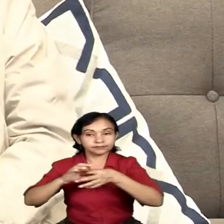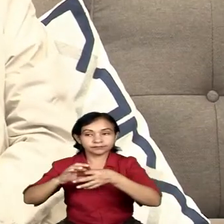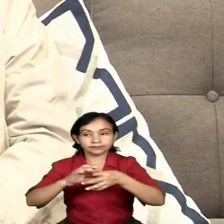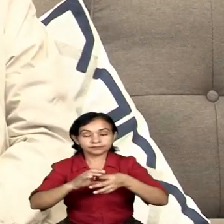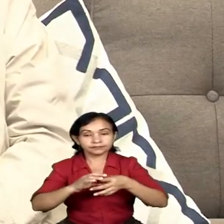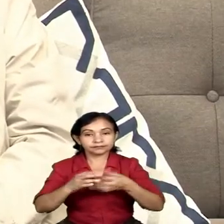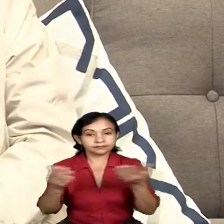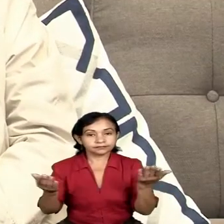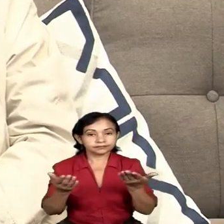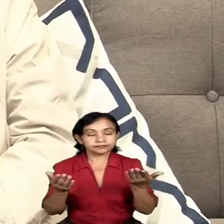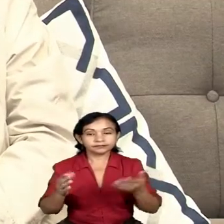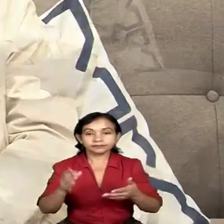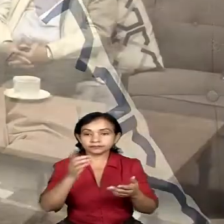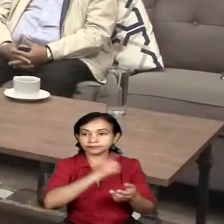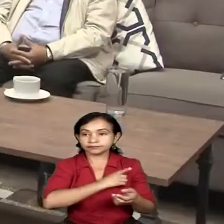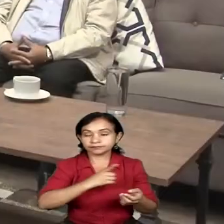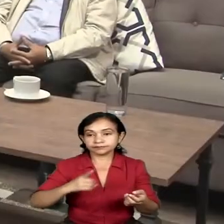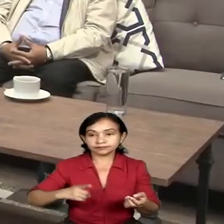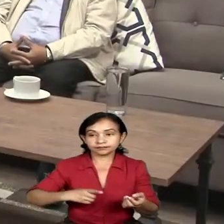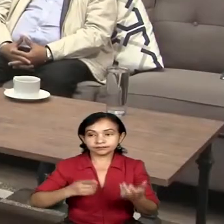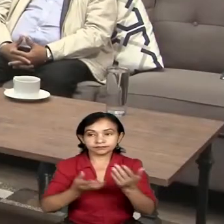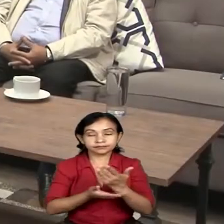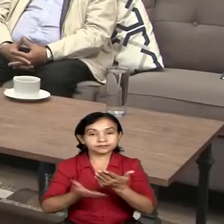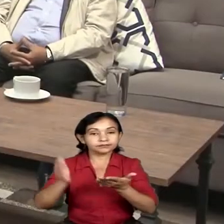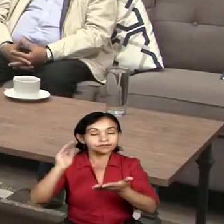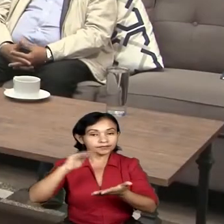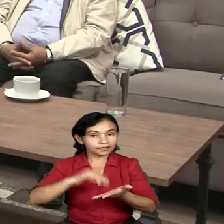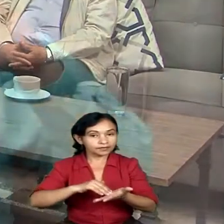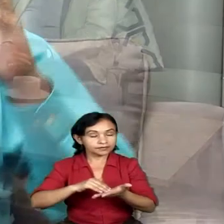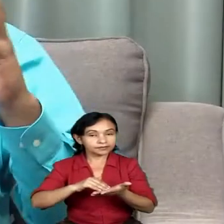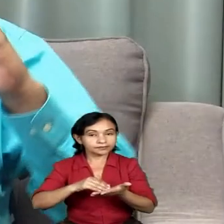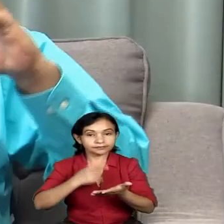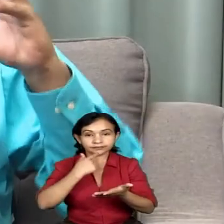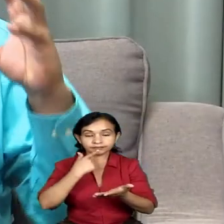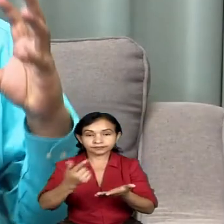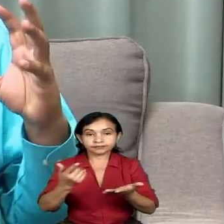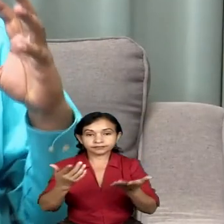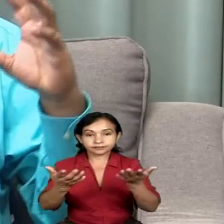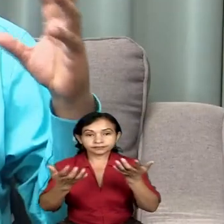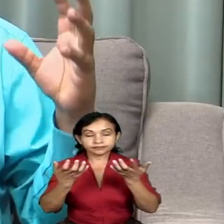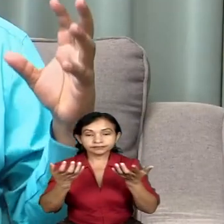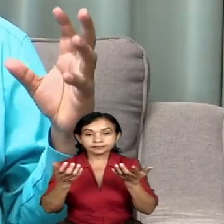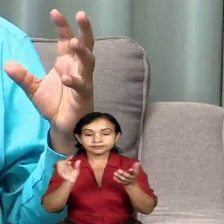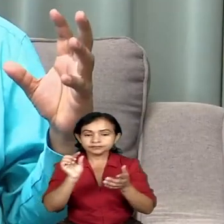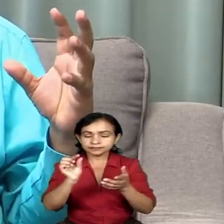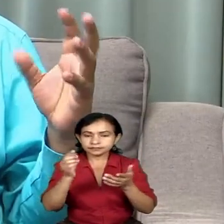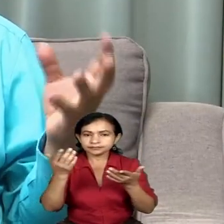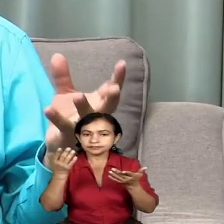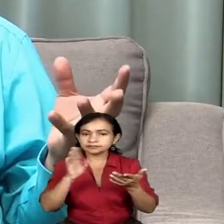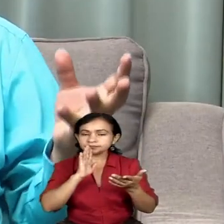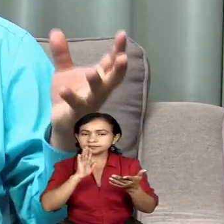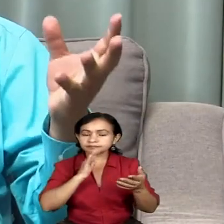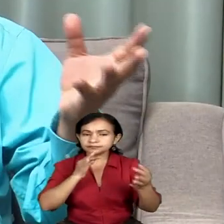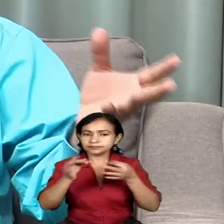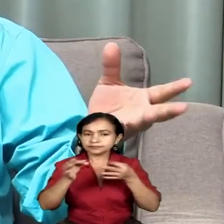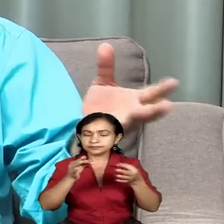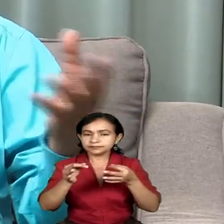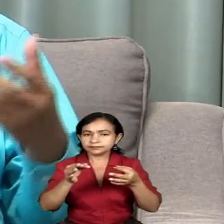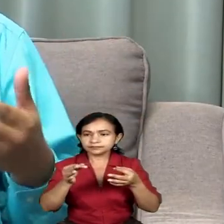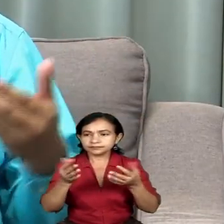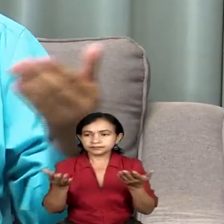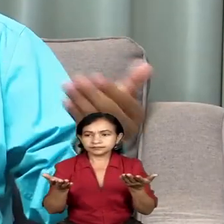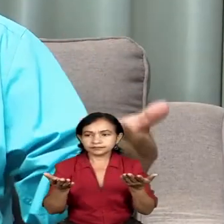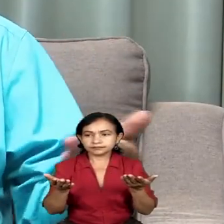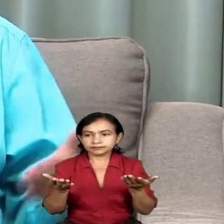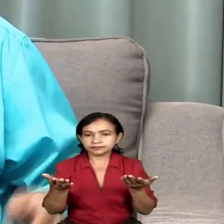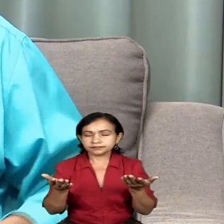Y precisamente, diputado, volviendo o intentando descifrar un poco el contexto posterior, entre ellos estaba, bueno,